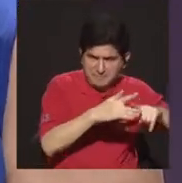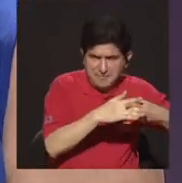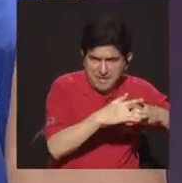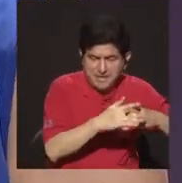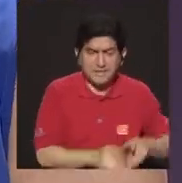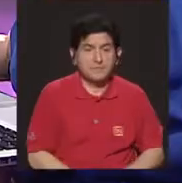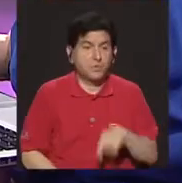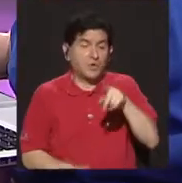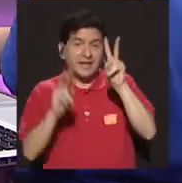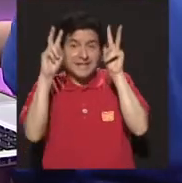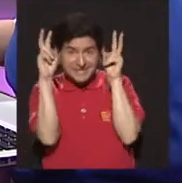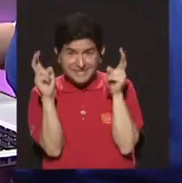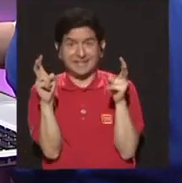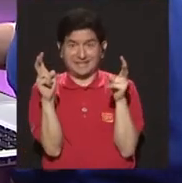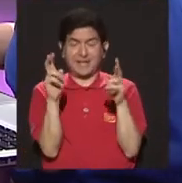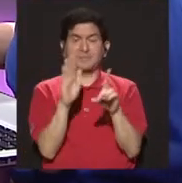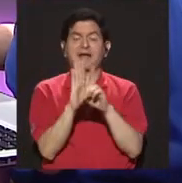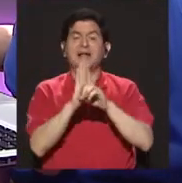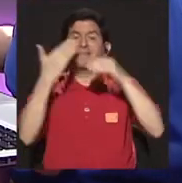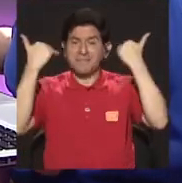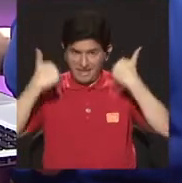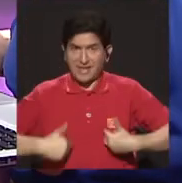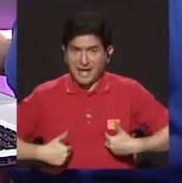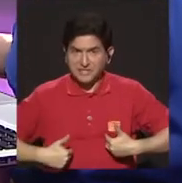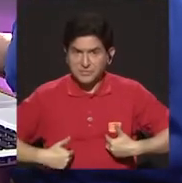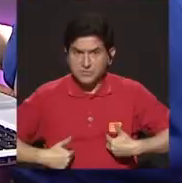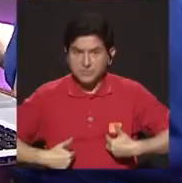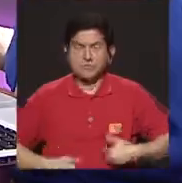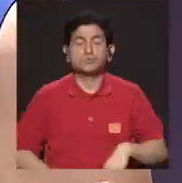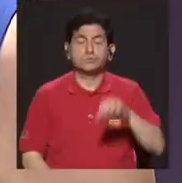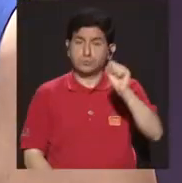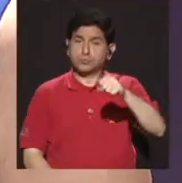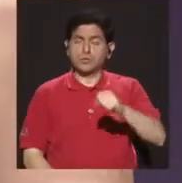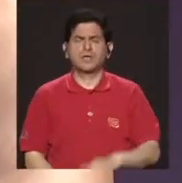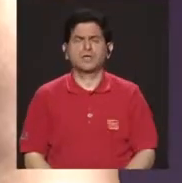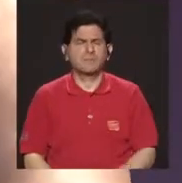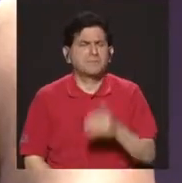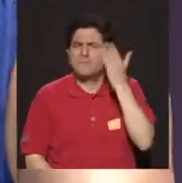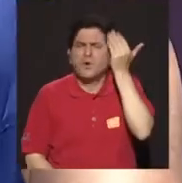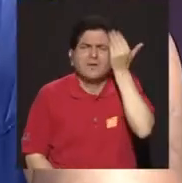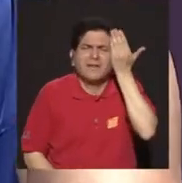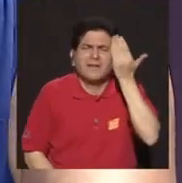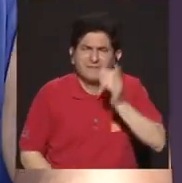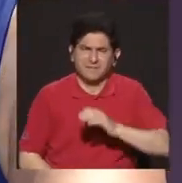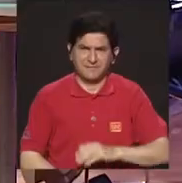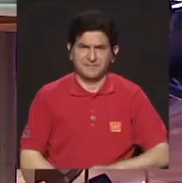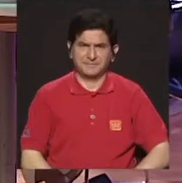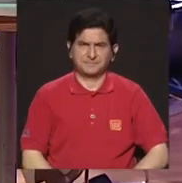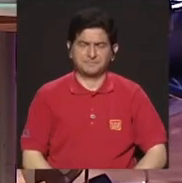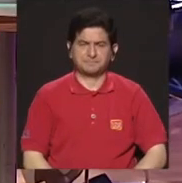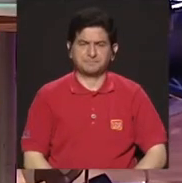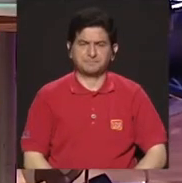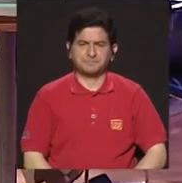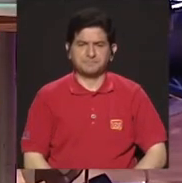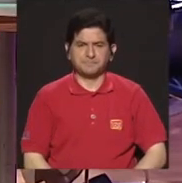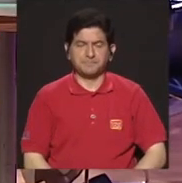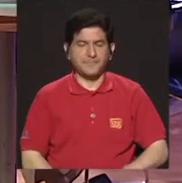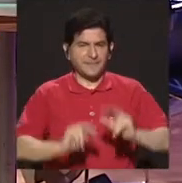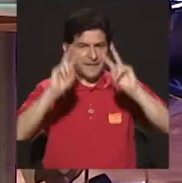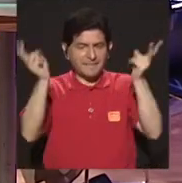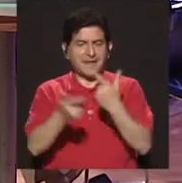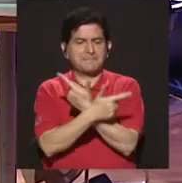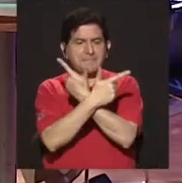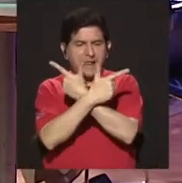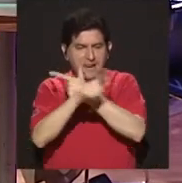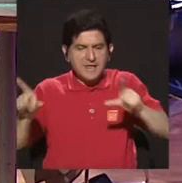este es un tema de derechos humanos también está porque es un tema de derechos humanos se trata de un tema de